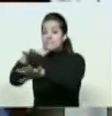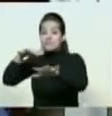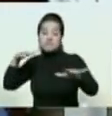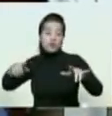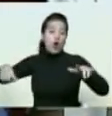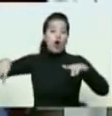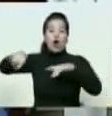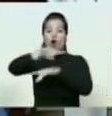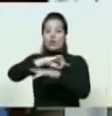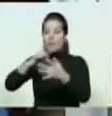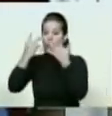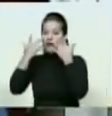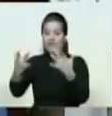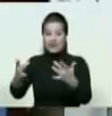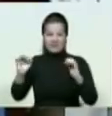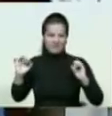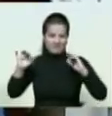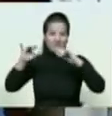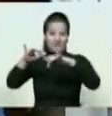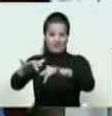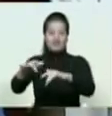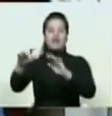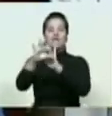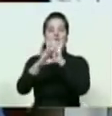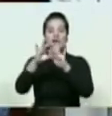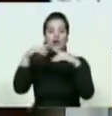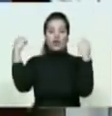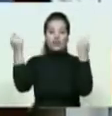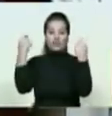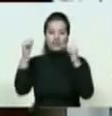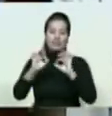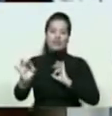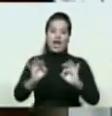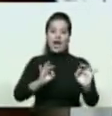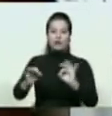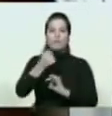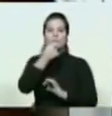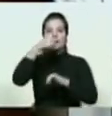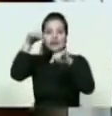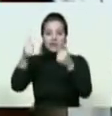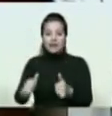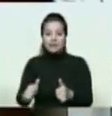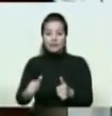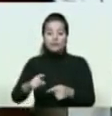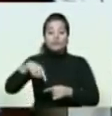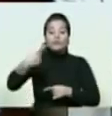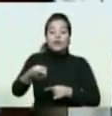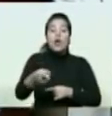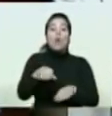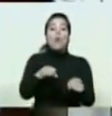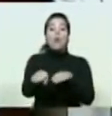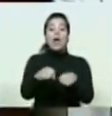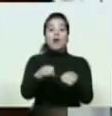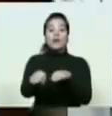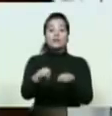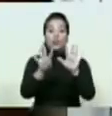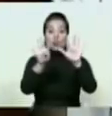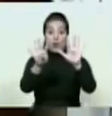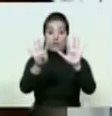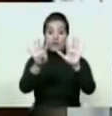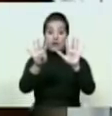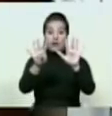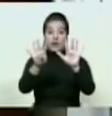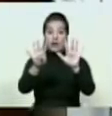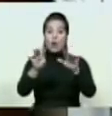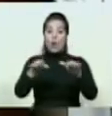regla se verá en los espacios abiertos del Teatro Teresa Carreño desde el próximo jueves 9,